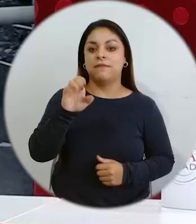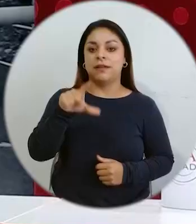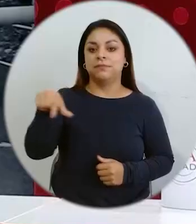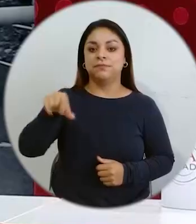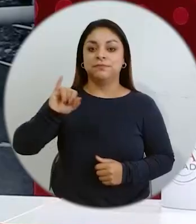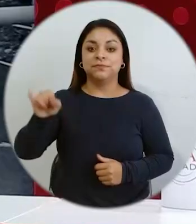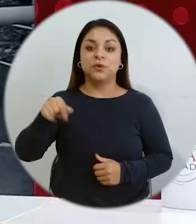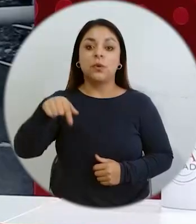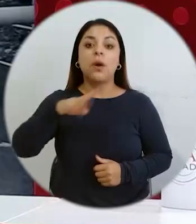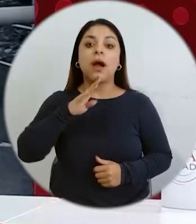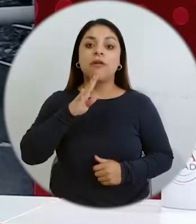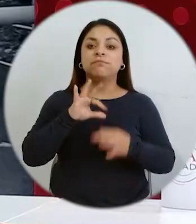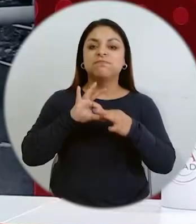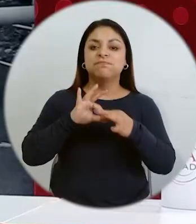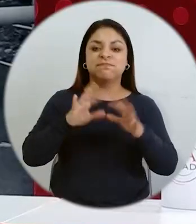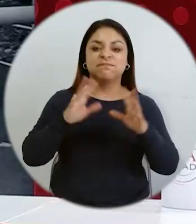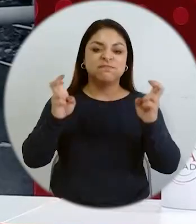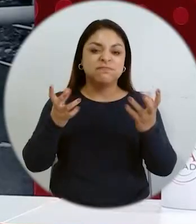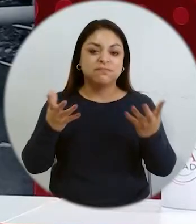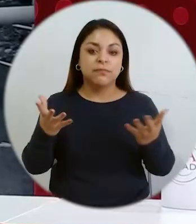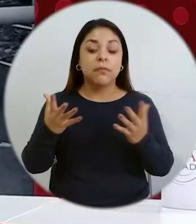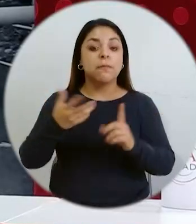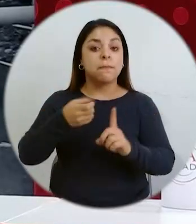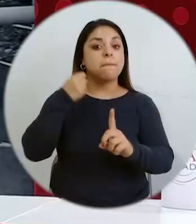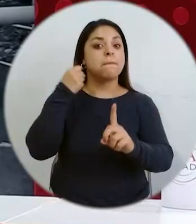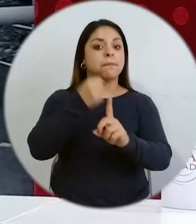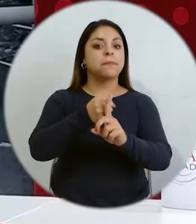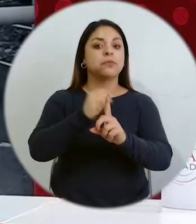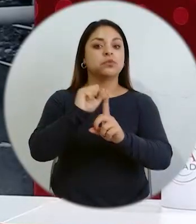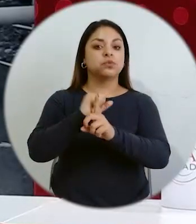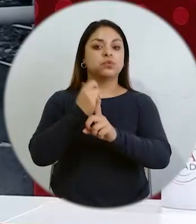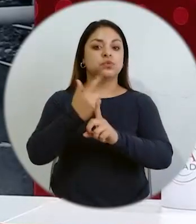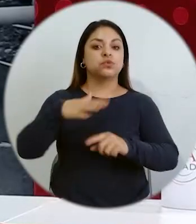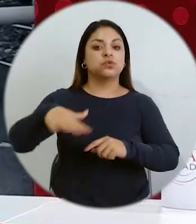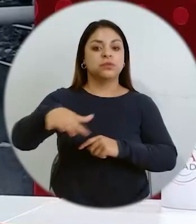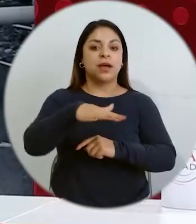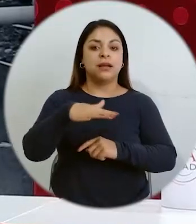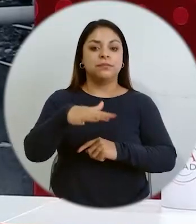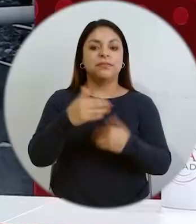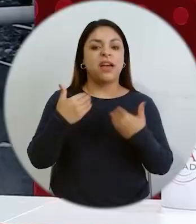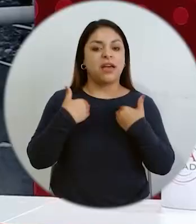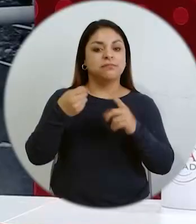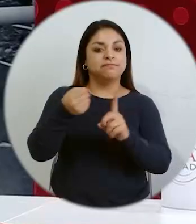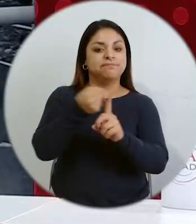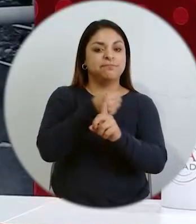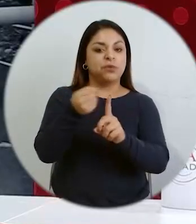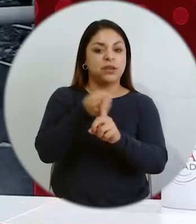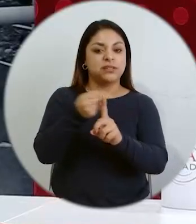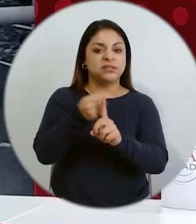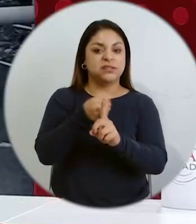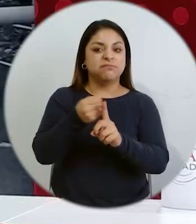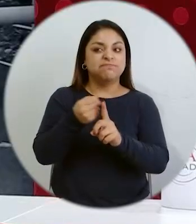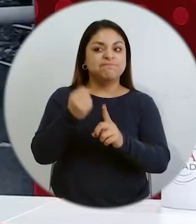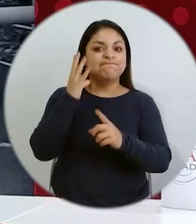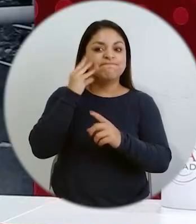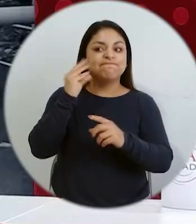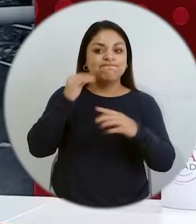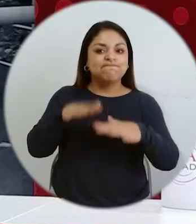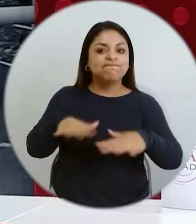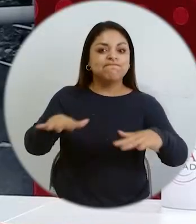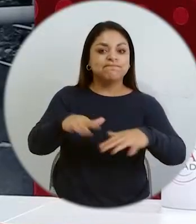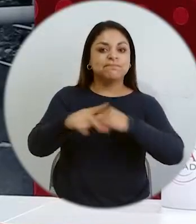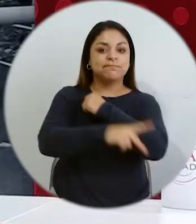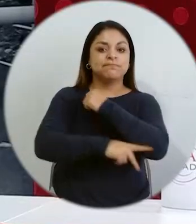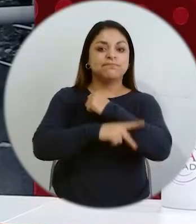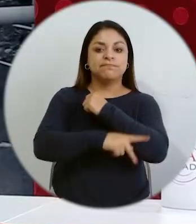conversar sobre el impacto social que tiene la violencia que experimenta el país en nuestra niñez y adolescencia. De todos es